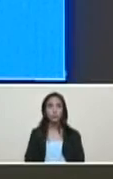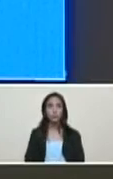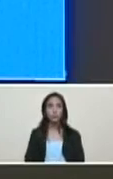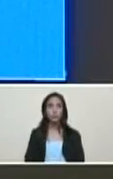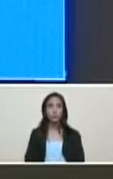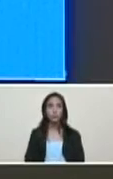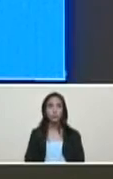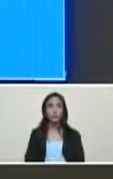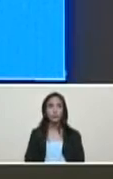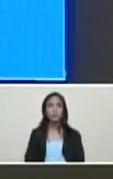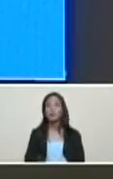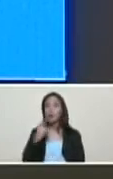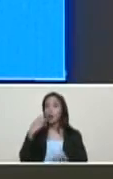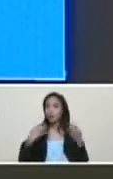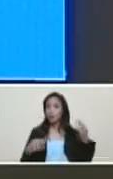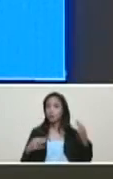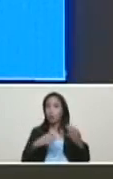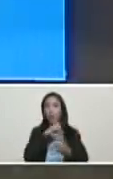en uno de sus escritos,